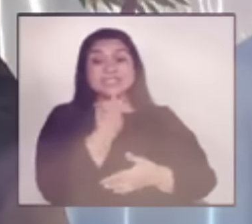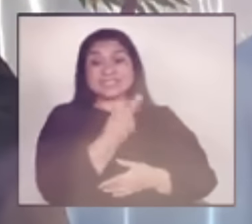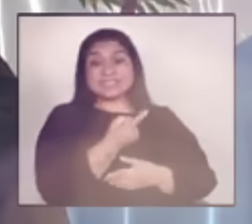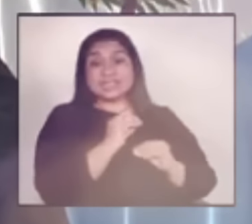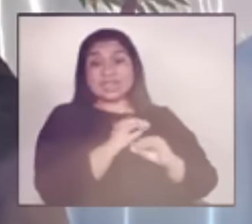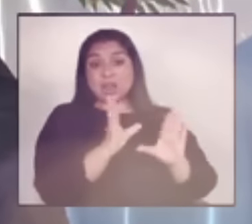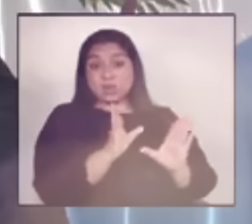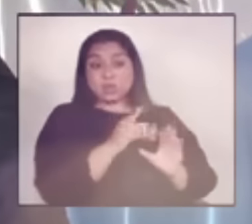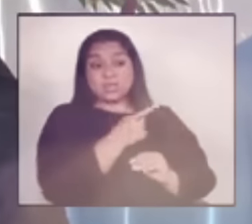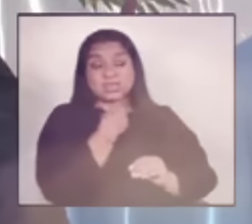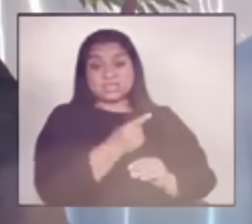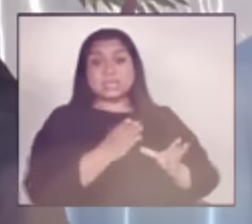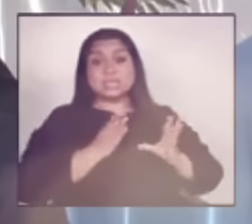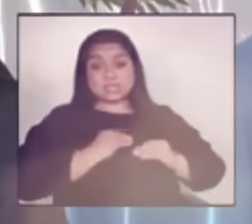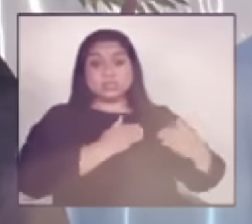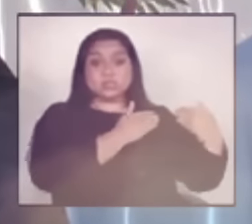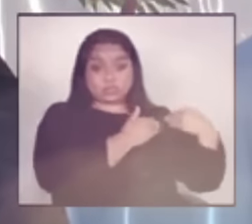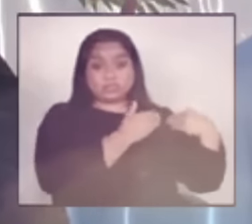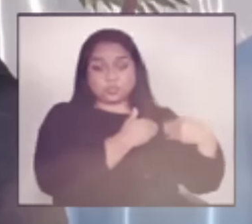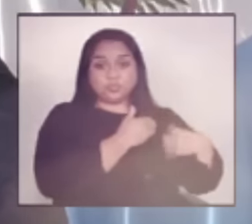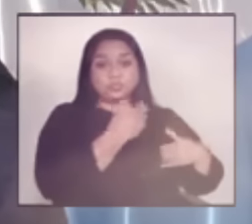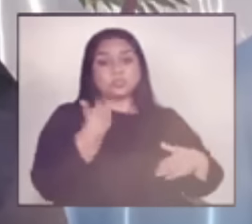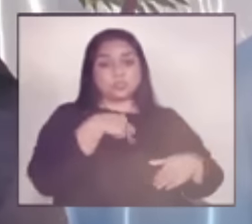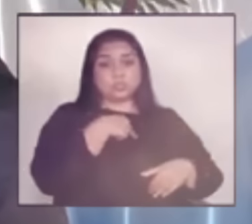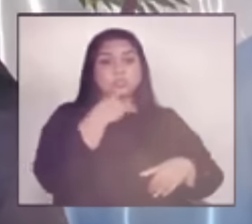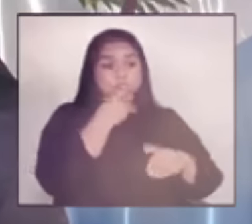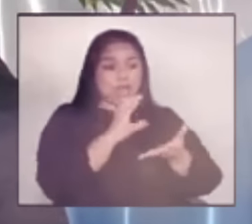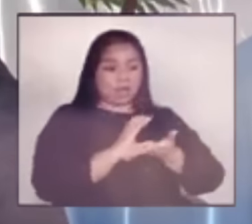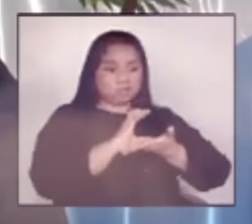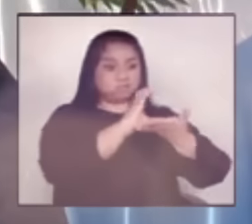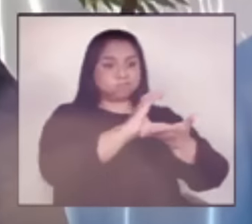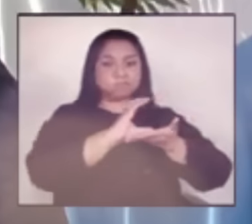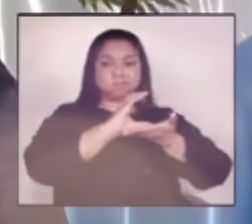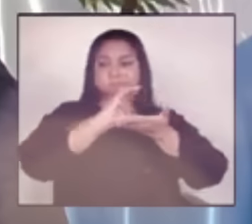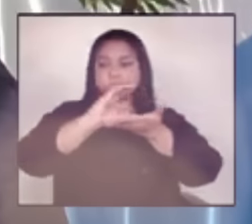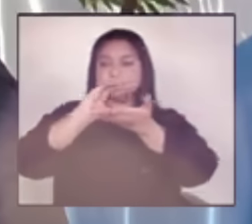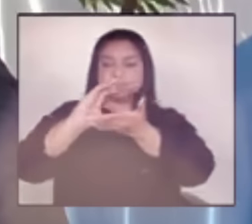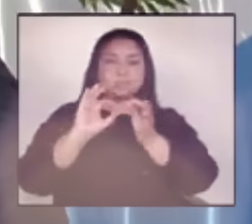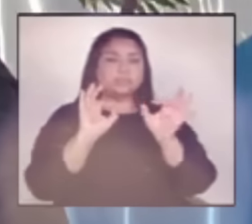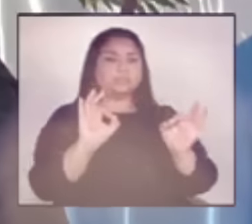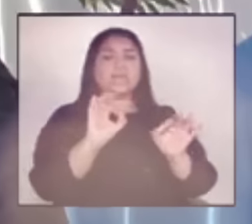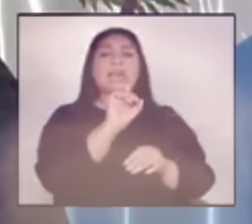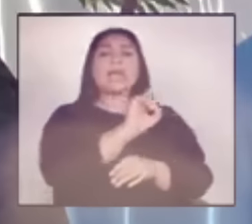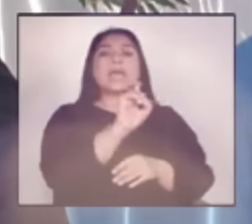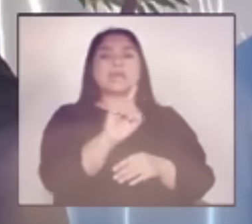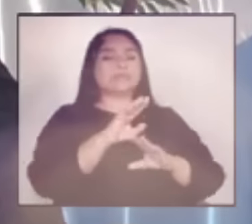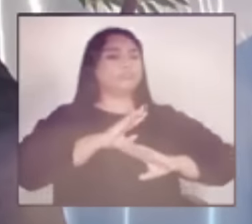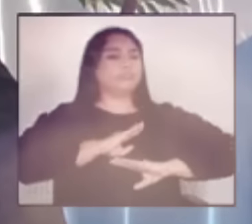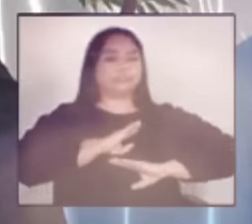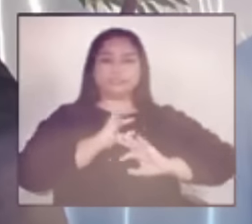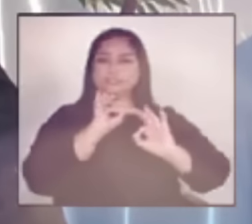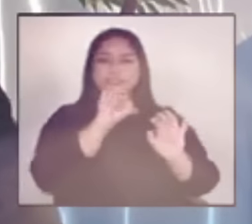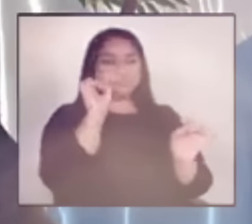claramente que el compromiso de nuestro gobierno es entregar a todos y a cada una de las municipalidades los montos que le